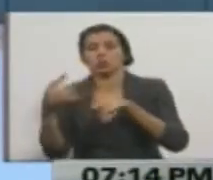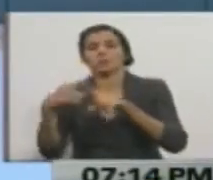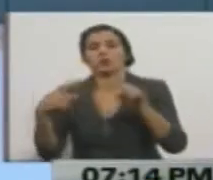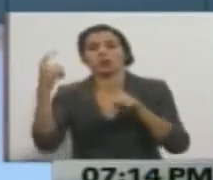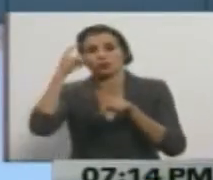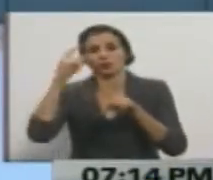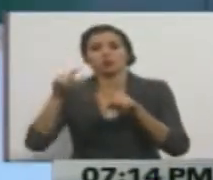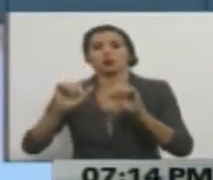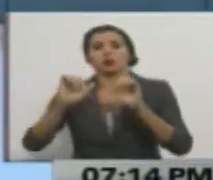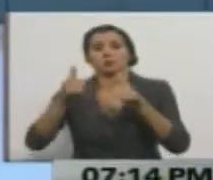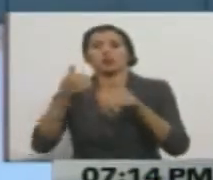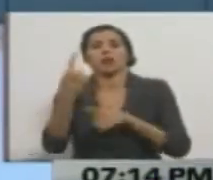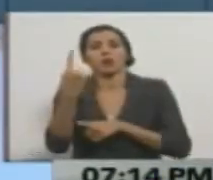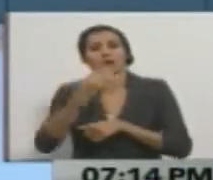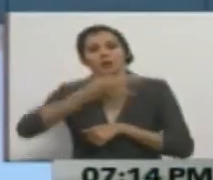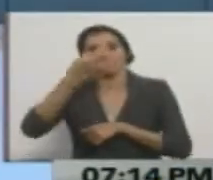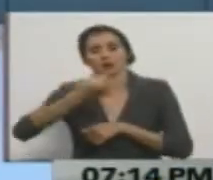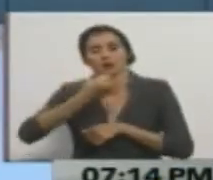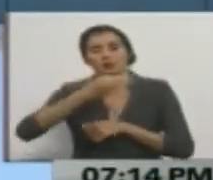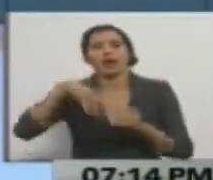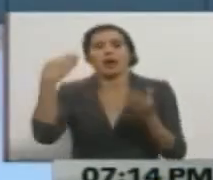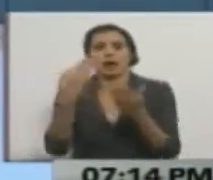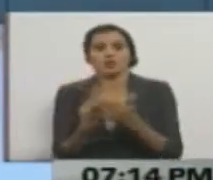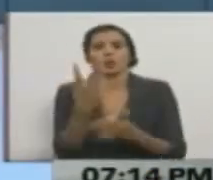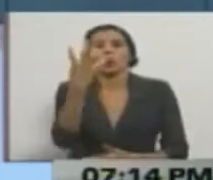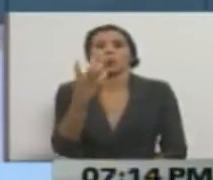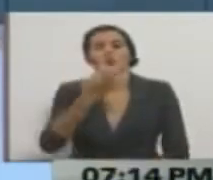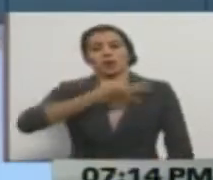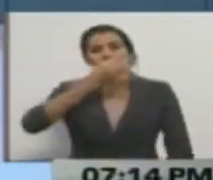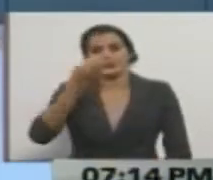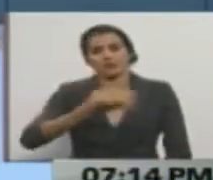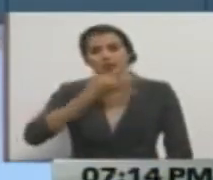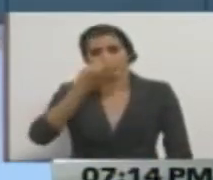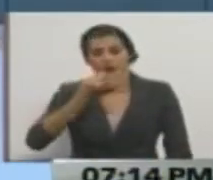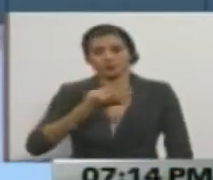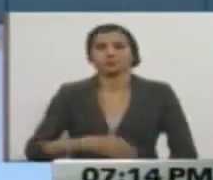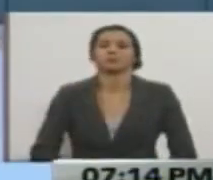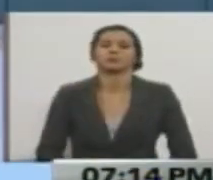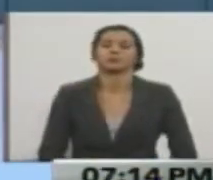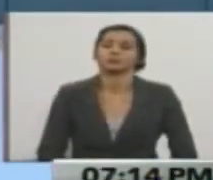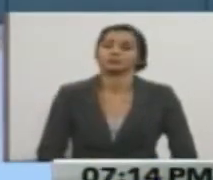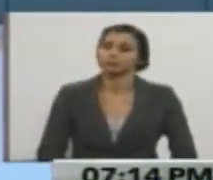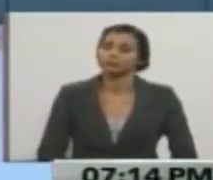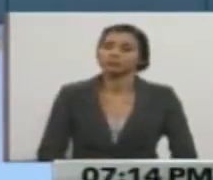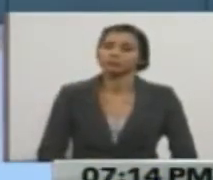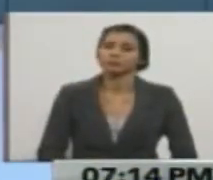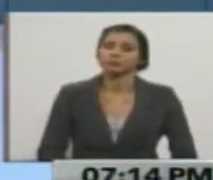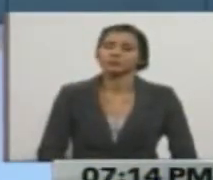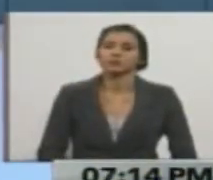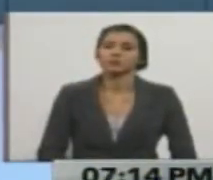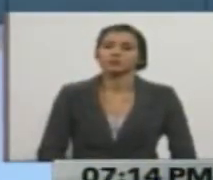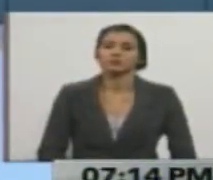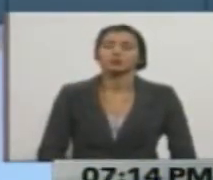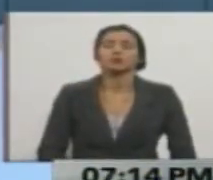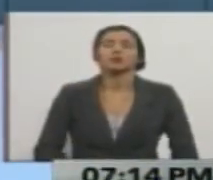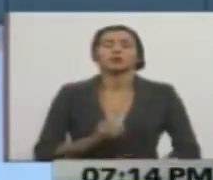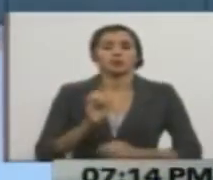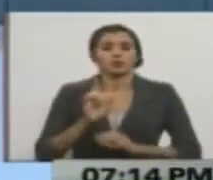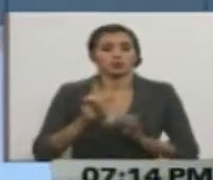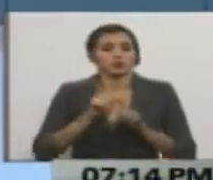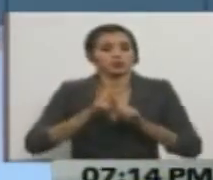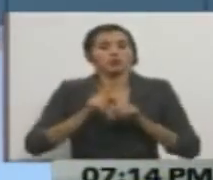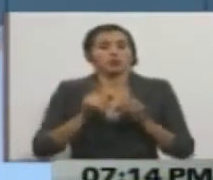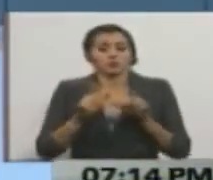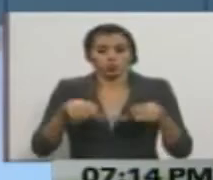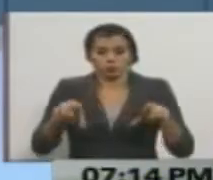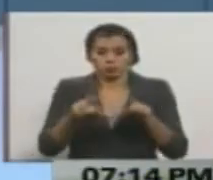y desde la 1 post-meridian hasta las 4 post-meridian. Tercer elemento. La